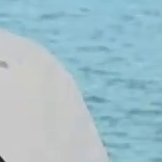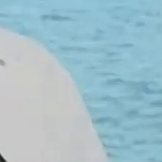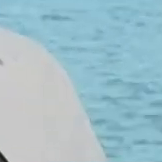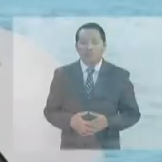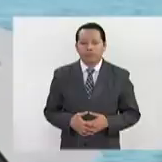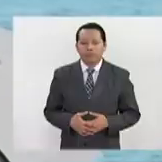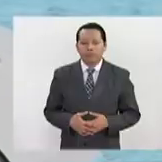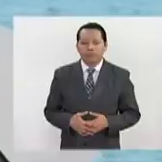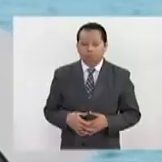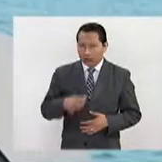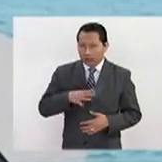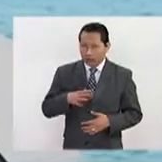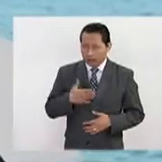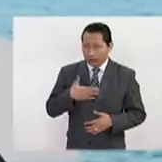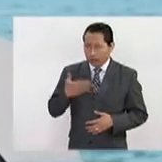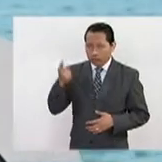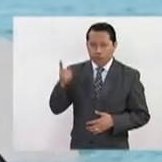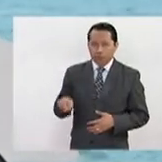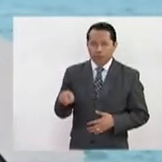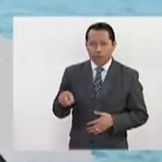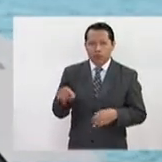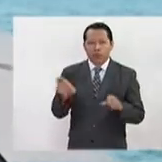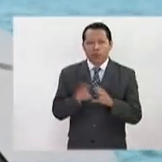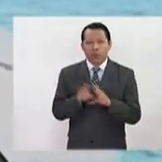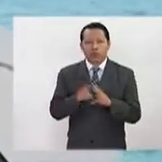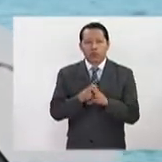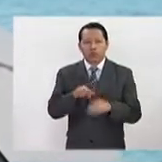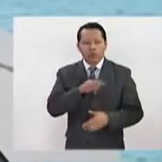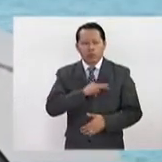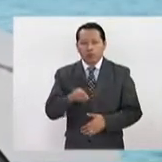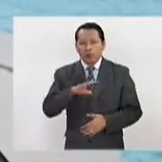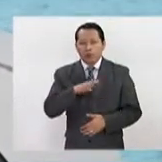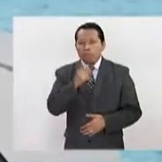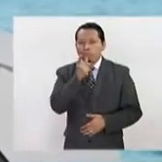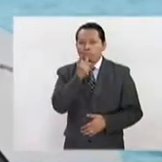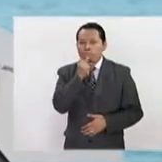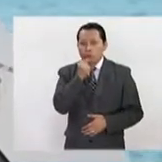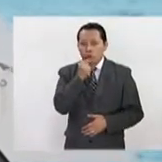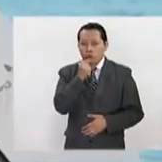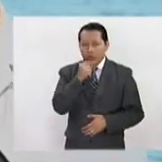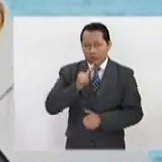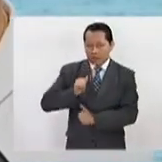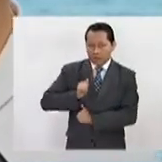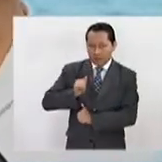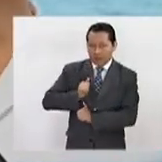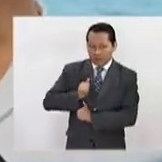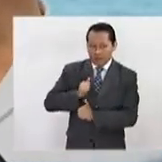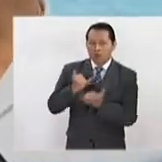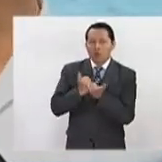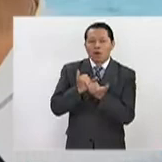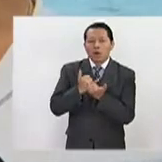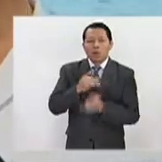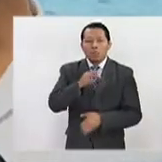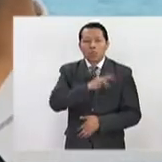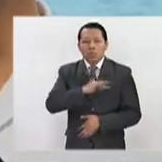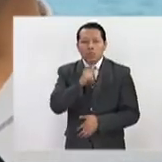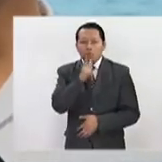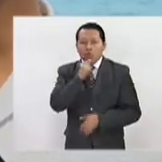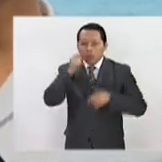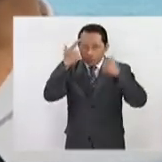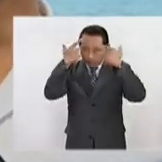Y ante la instrucción que he dado, que la policía militar y la policía